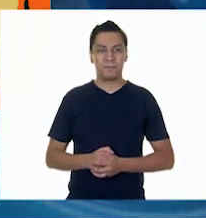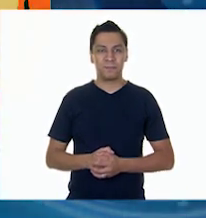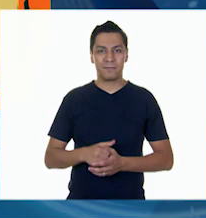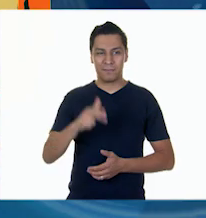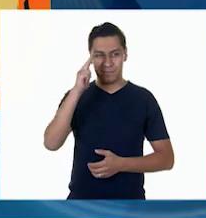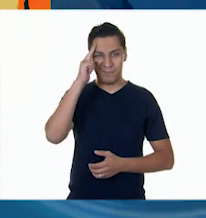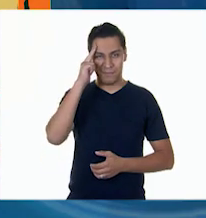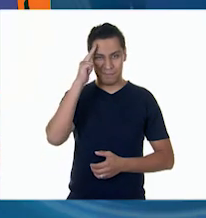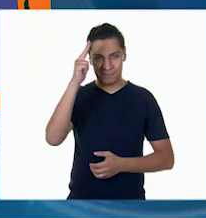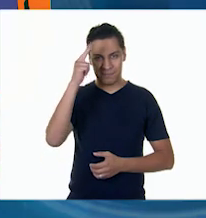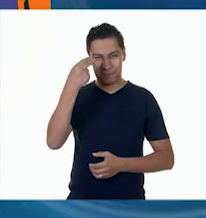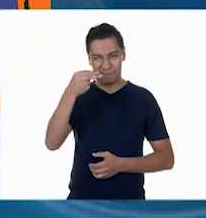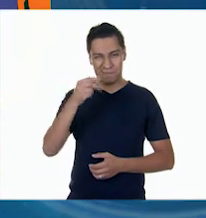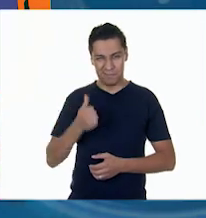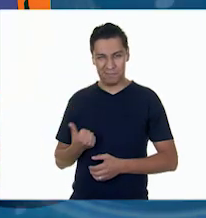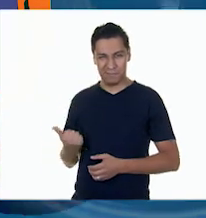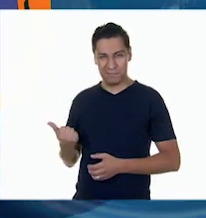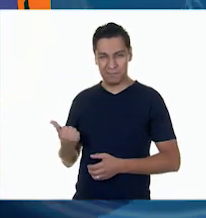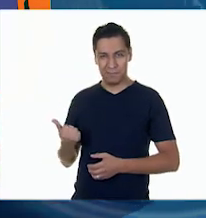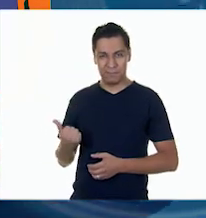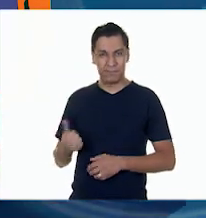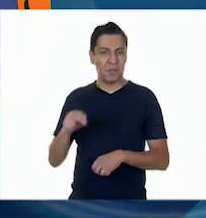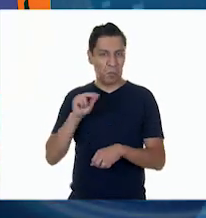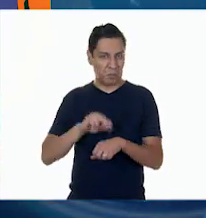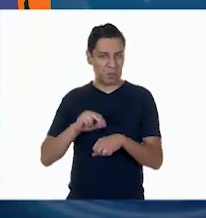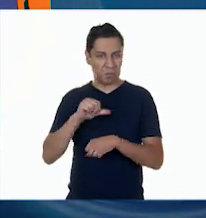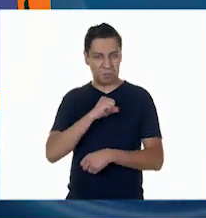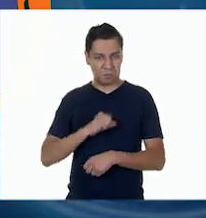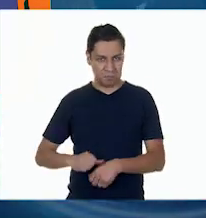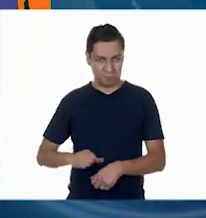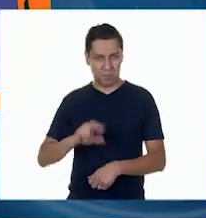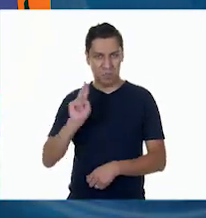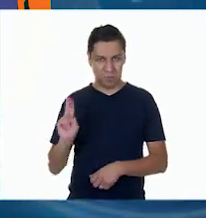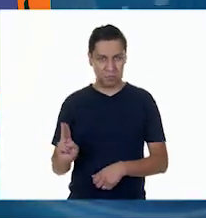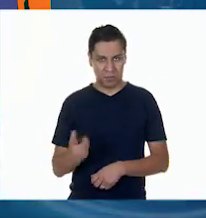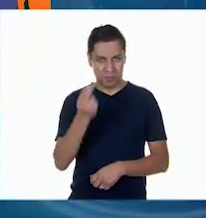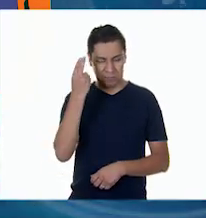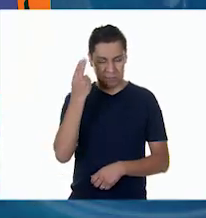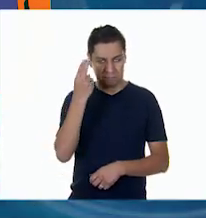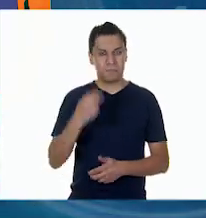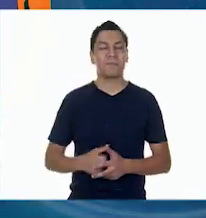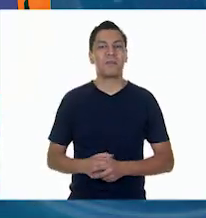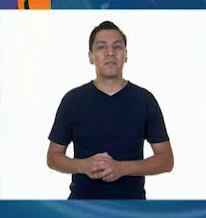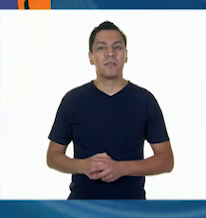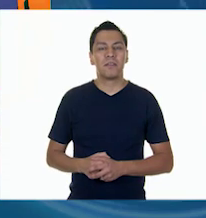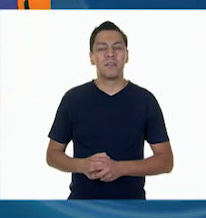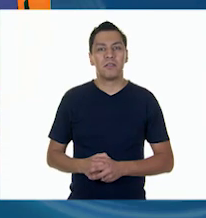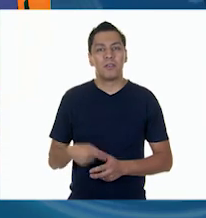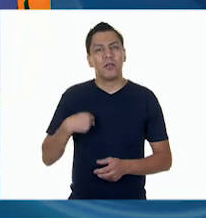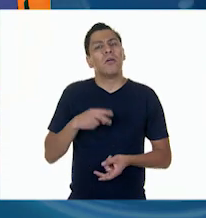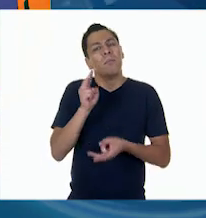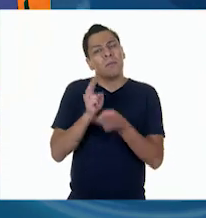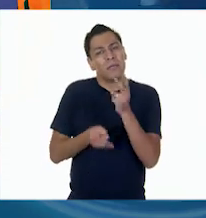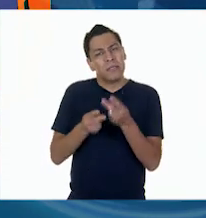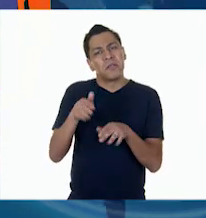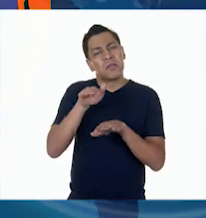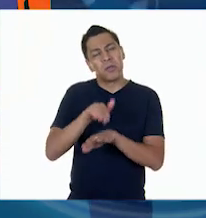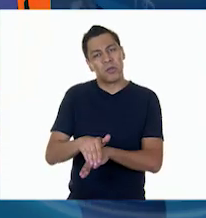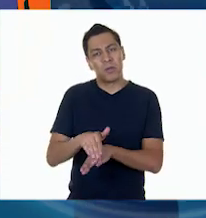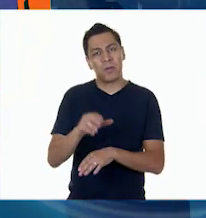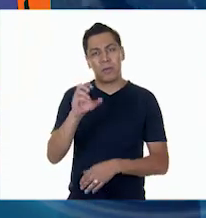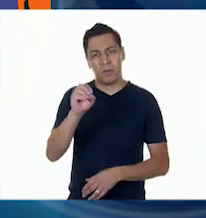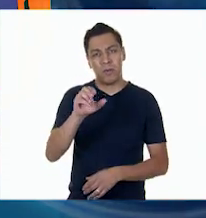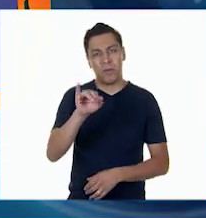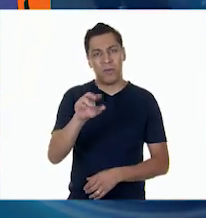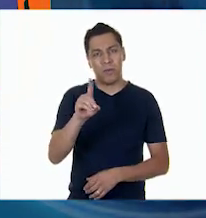Hola, soy Diana Pineda. Soy médico cirujano por parte de la UNAM y les voy a platicar acerca del oído y qué tenemos que hacer